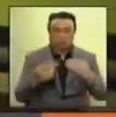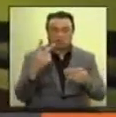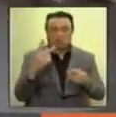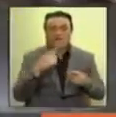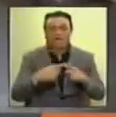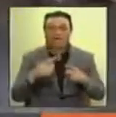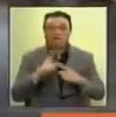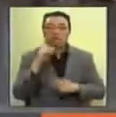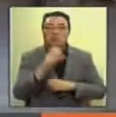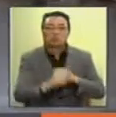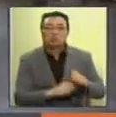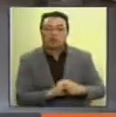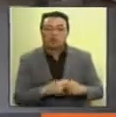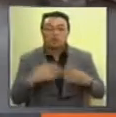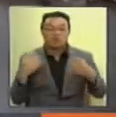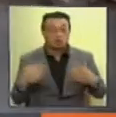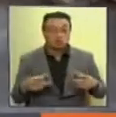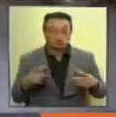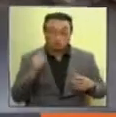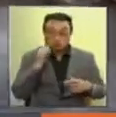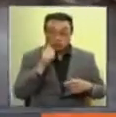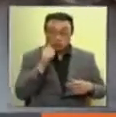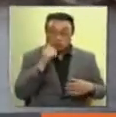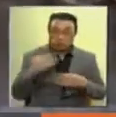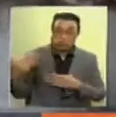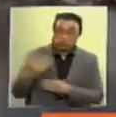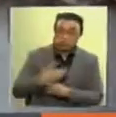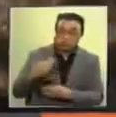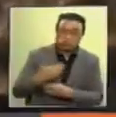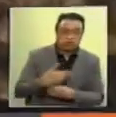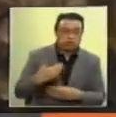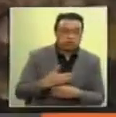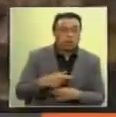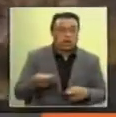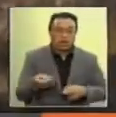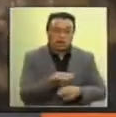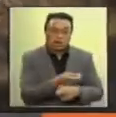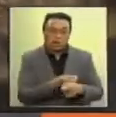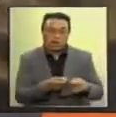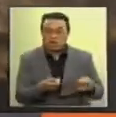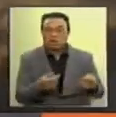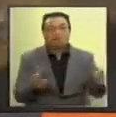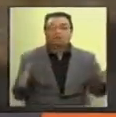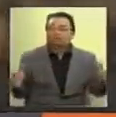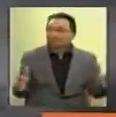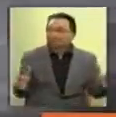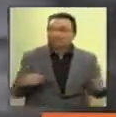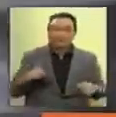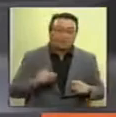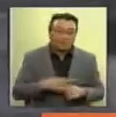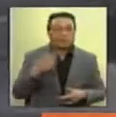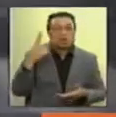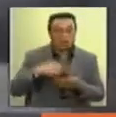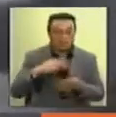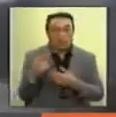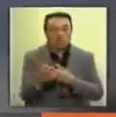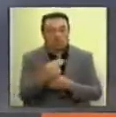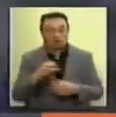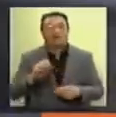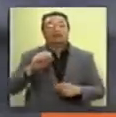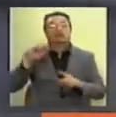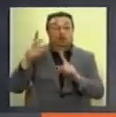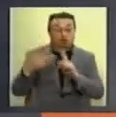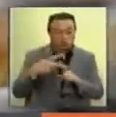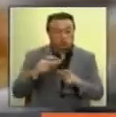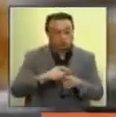dos veces al año. Tan alto era el flujo diario de comensales que el negocio volvió a quedar chico. En 2012 abrieron la